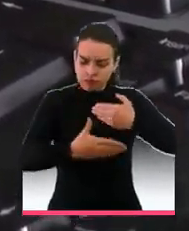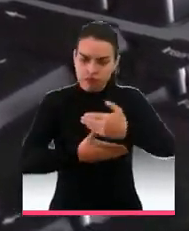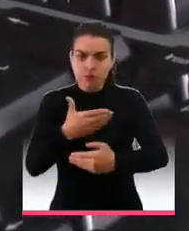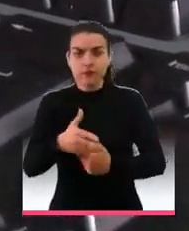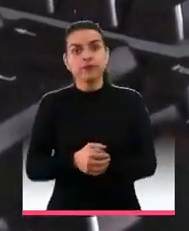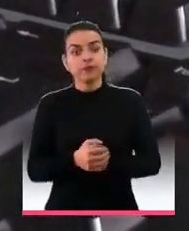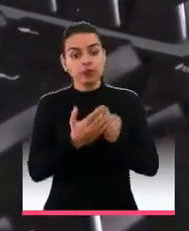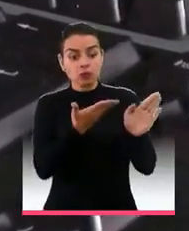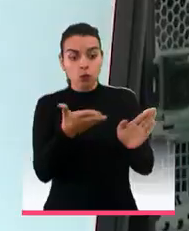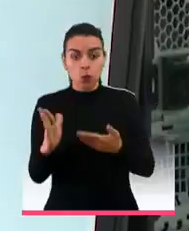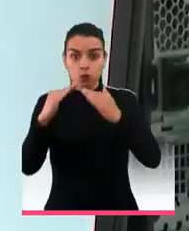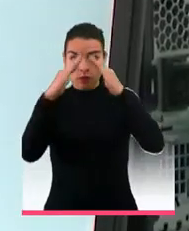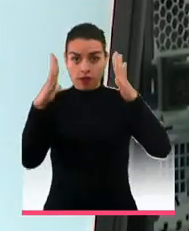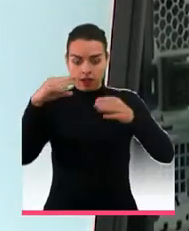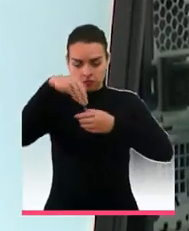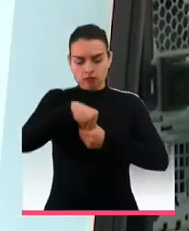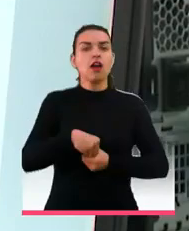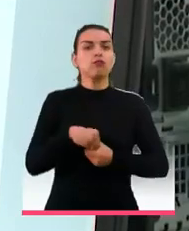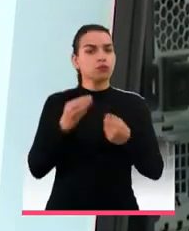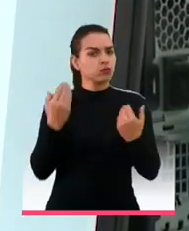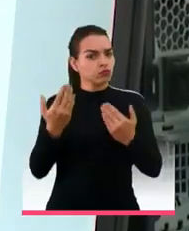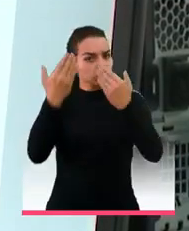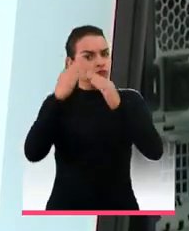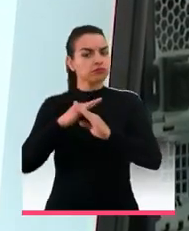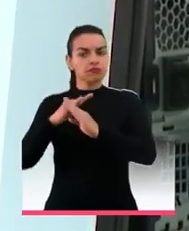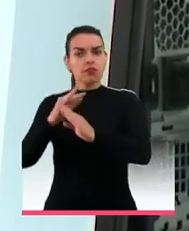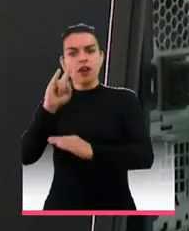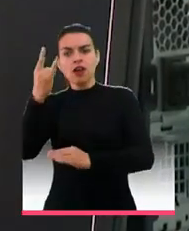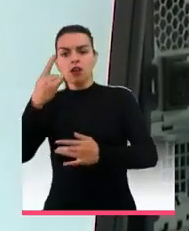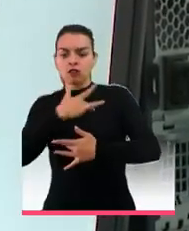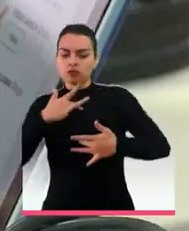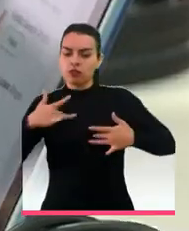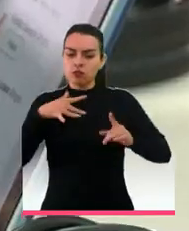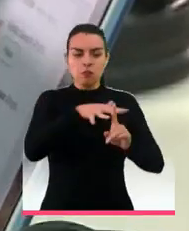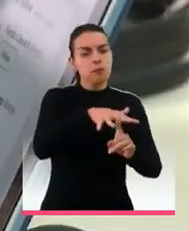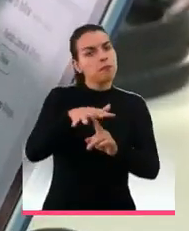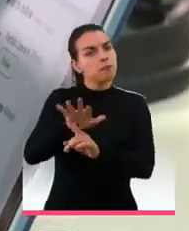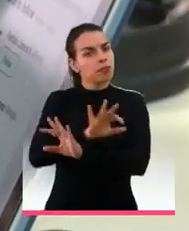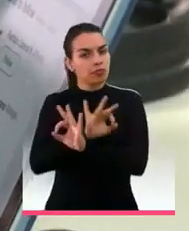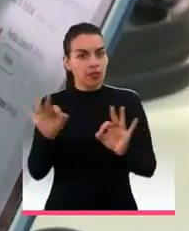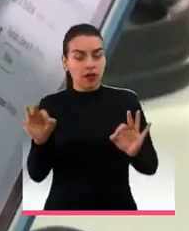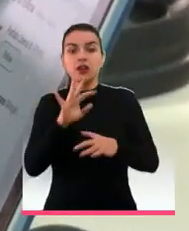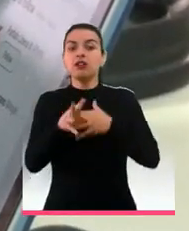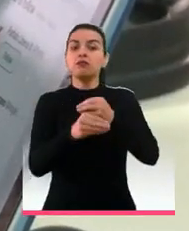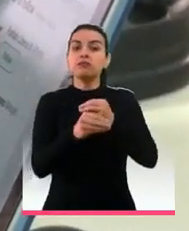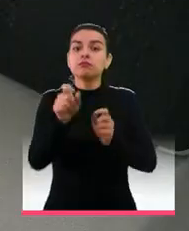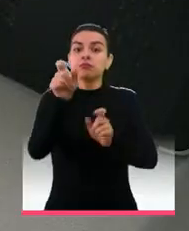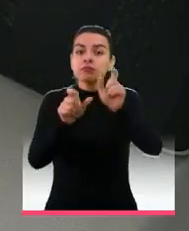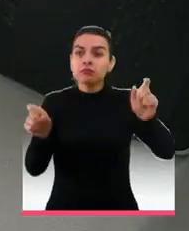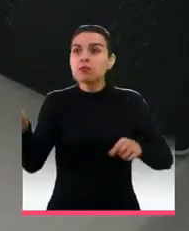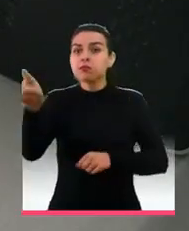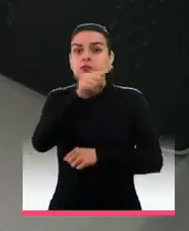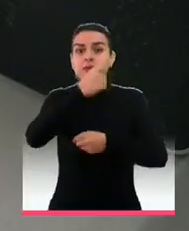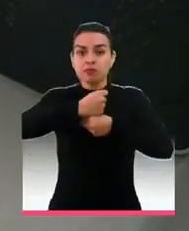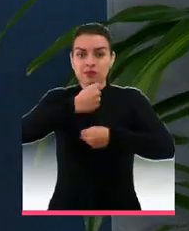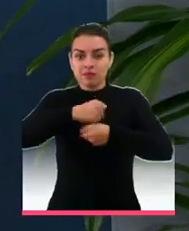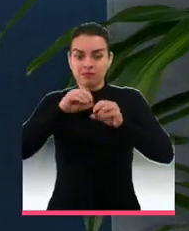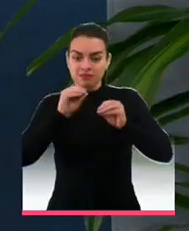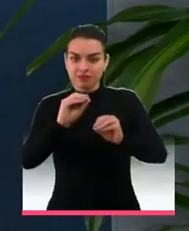la casa reduce el riesgo de afectar la salud de los inscritos y de las demás personas que trabajan en las capacitaciones